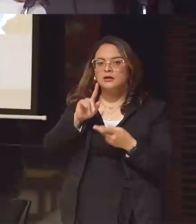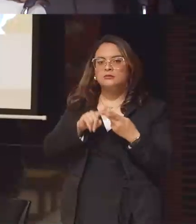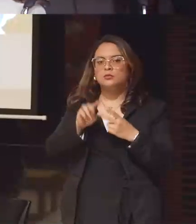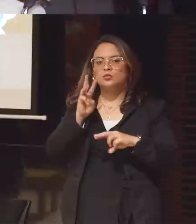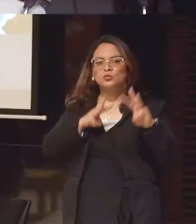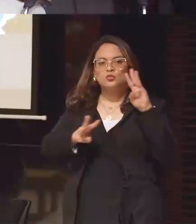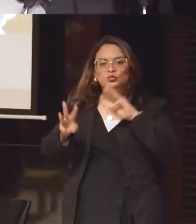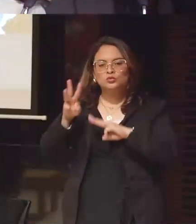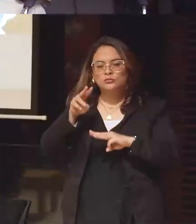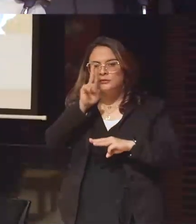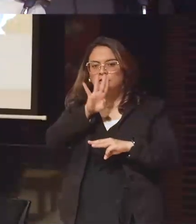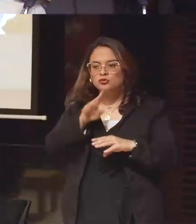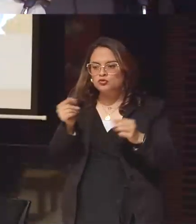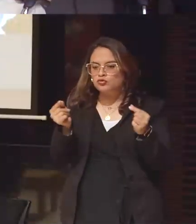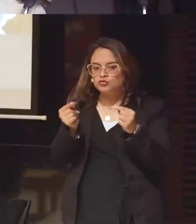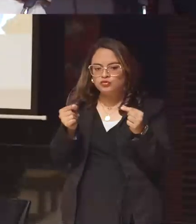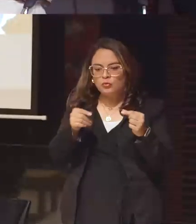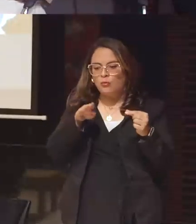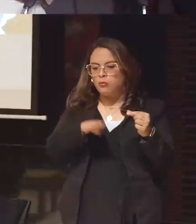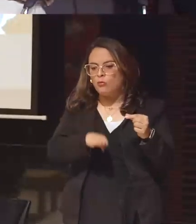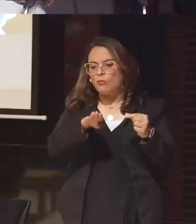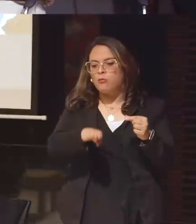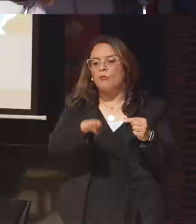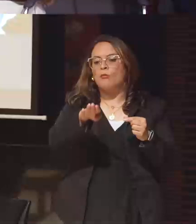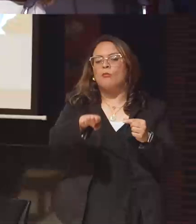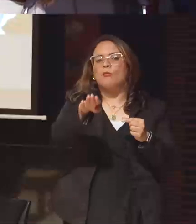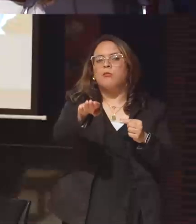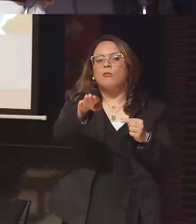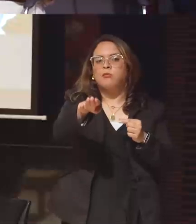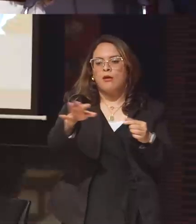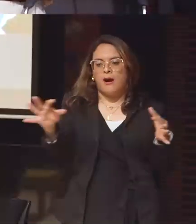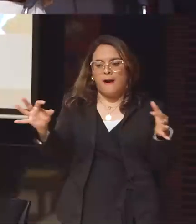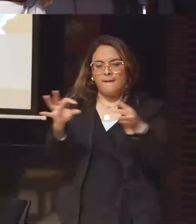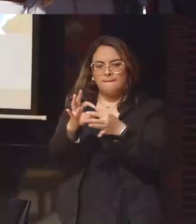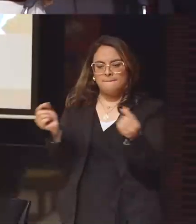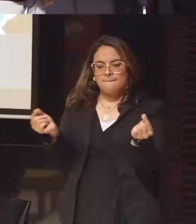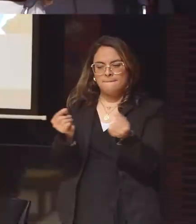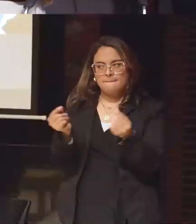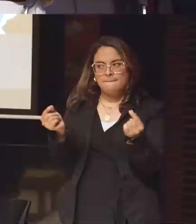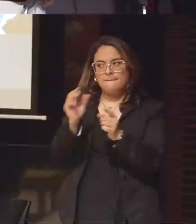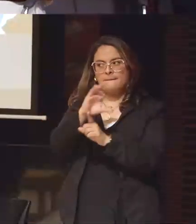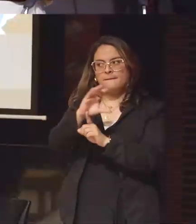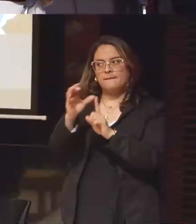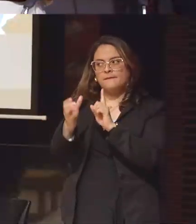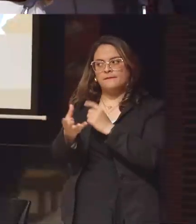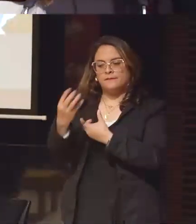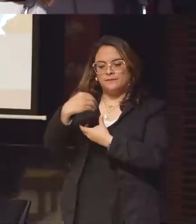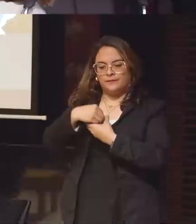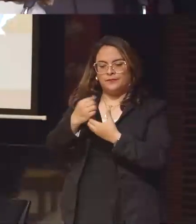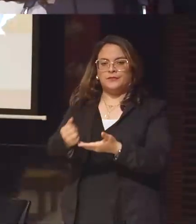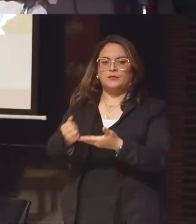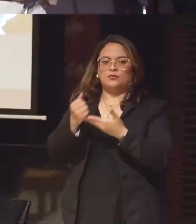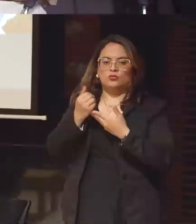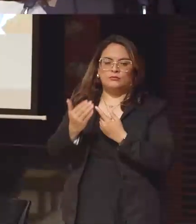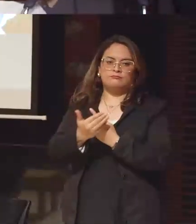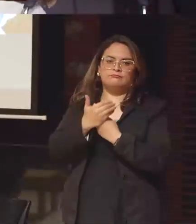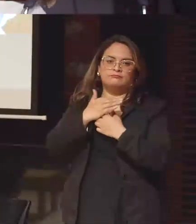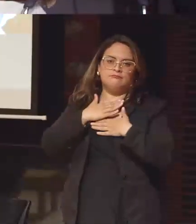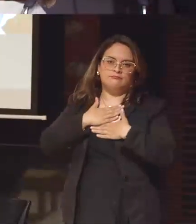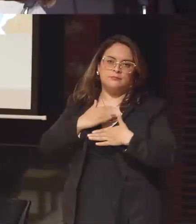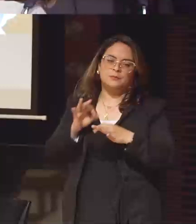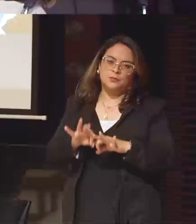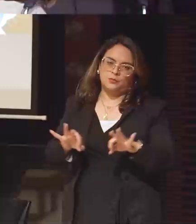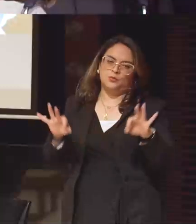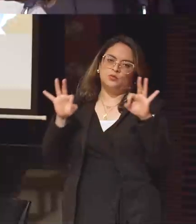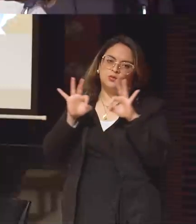se conectan estas grandes obras con esos otros puntos que a través de la cultura y de otros desarrollos generan bienestar para la ciudad? Creo que es importante que